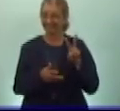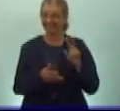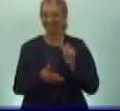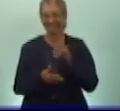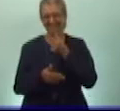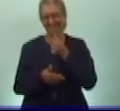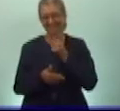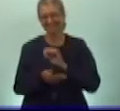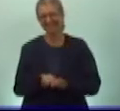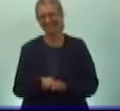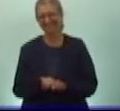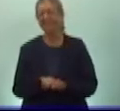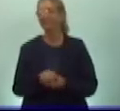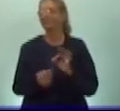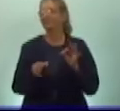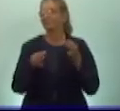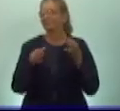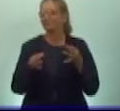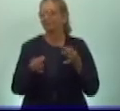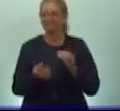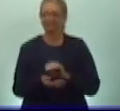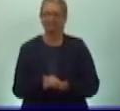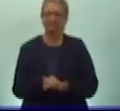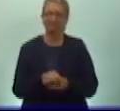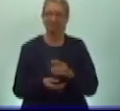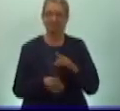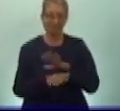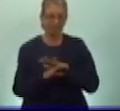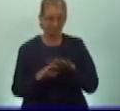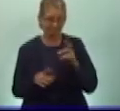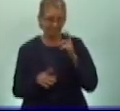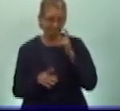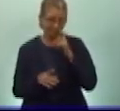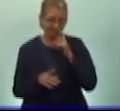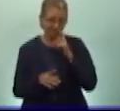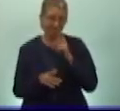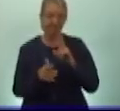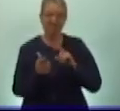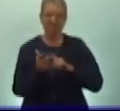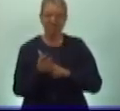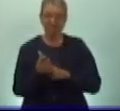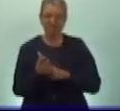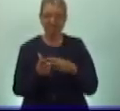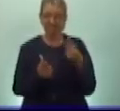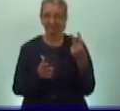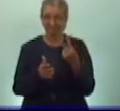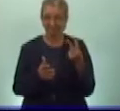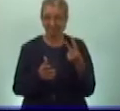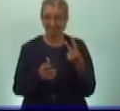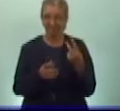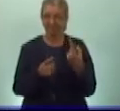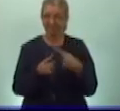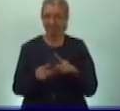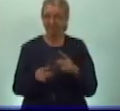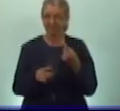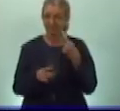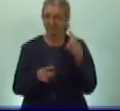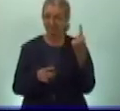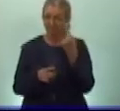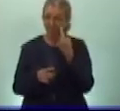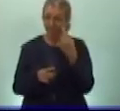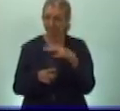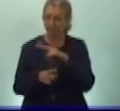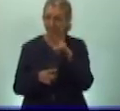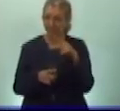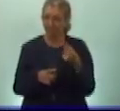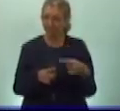2. Excelente. Además de haber multiplicado por 2, recordarán que les pedí que observaran cada uno de